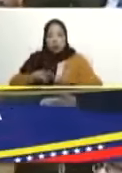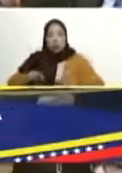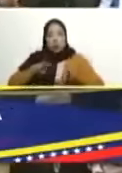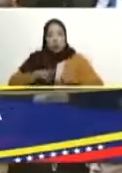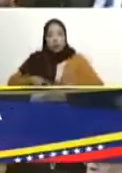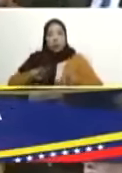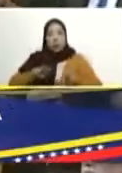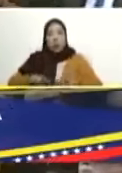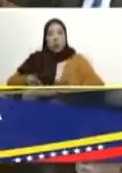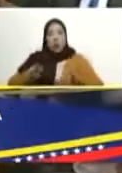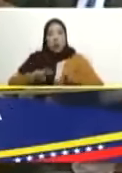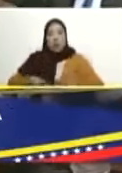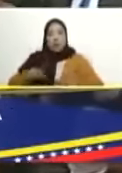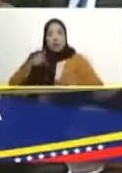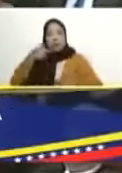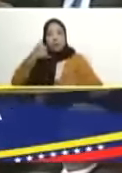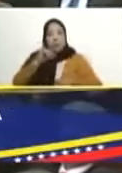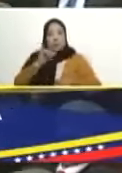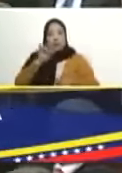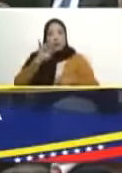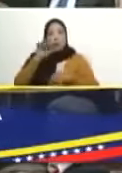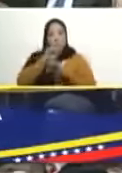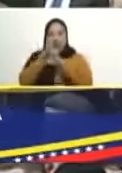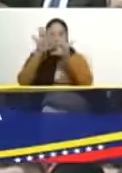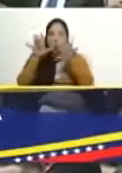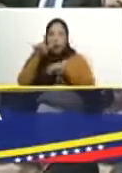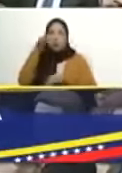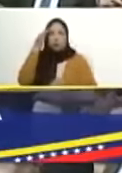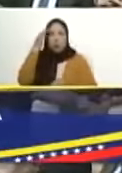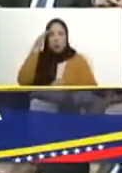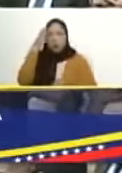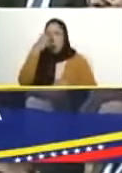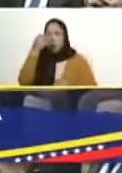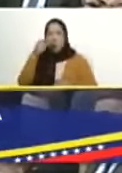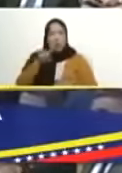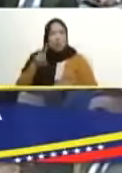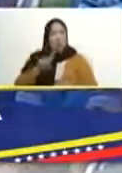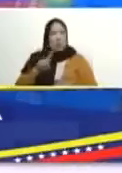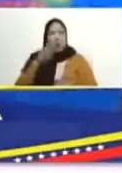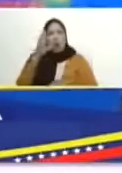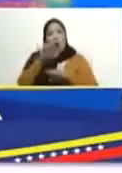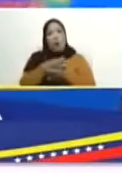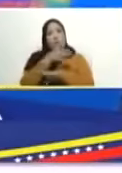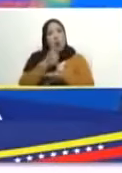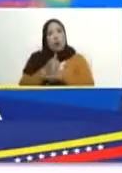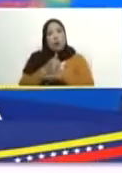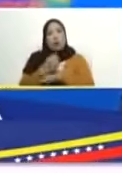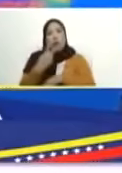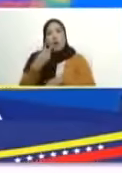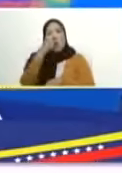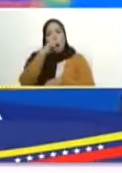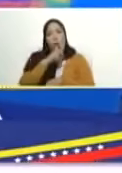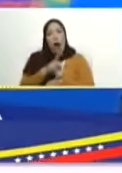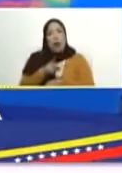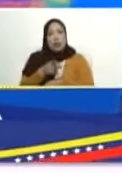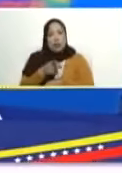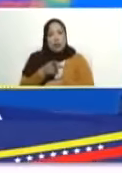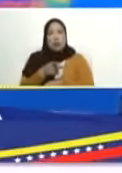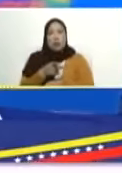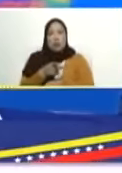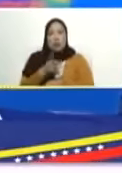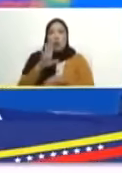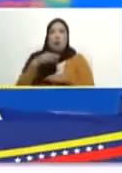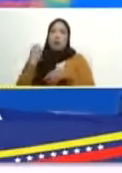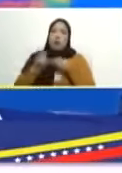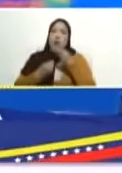posesión. Mire, esto, yo voy a aclarar esto, quizás ustedes no lo van a entender, y no tienen culpa porque yo tardé 2 años entendiéndolo. Porque